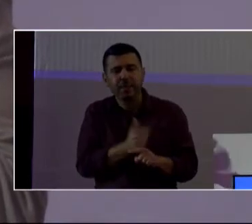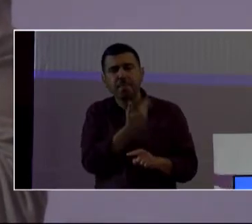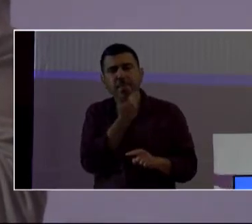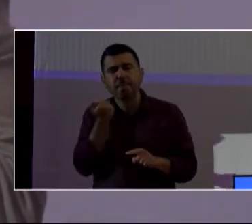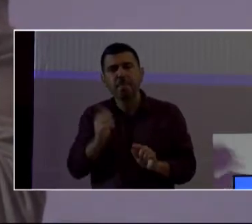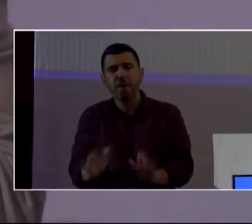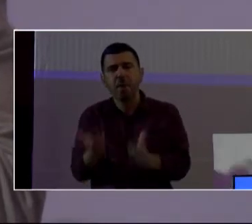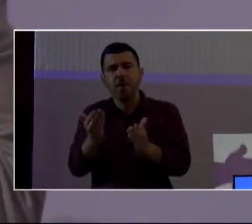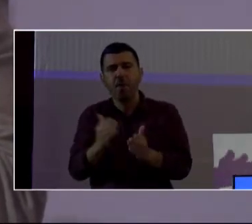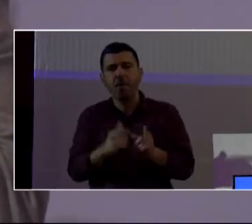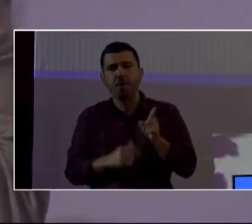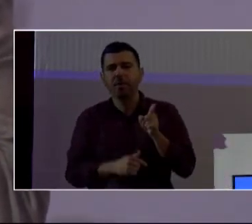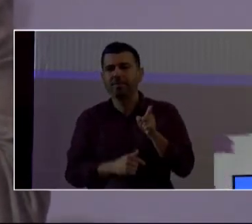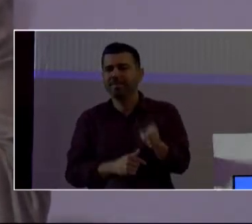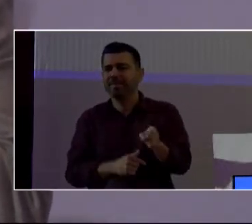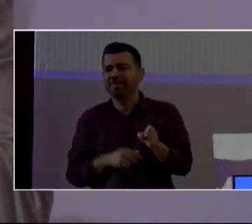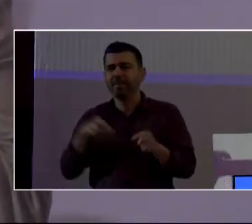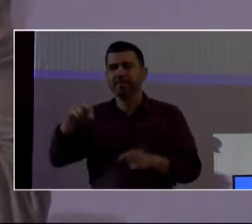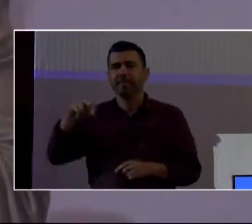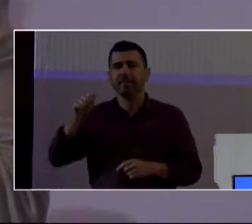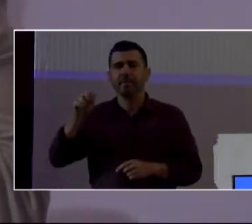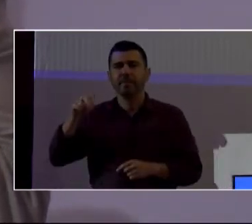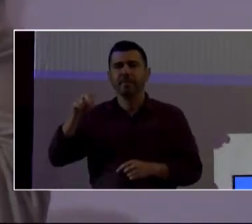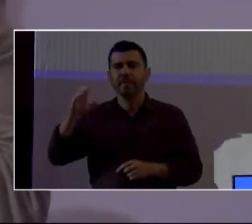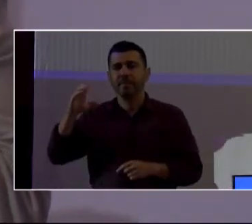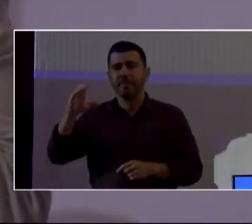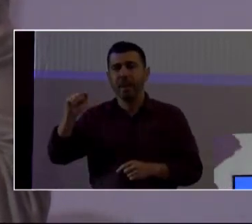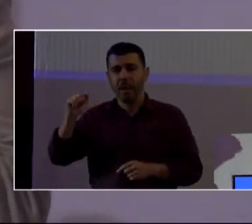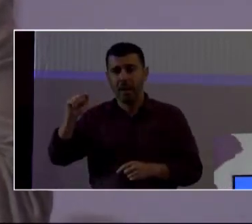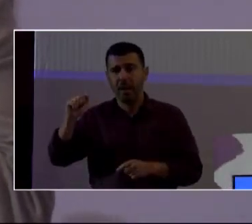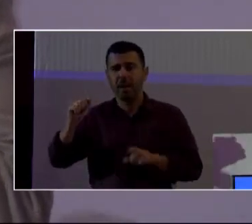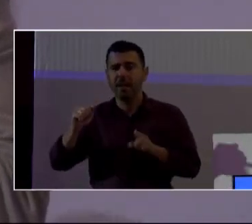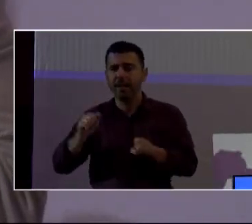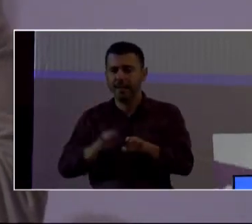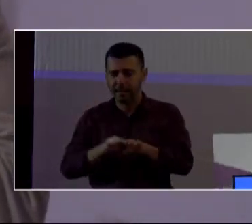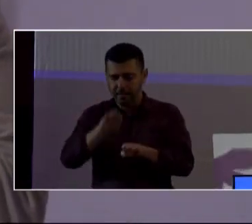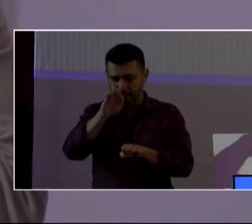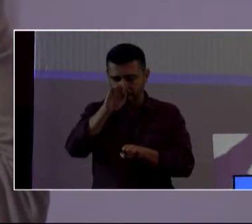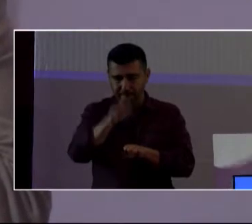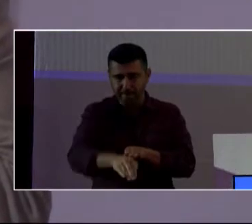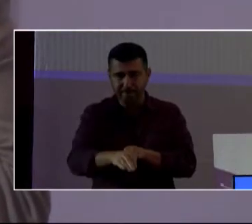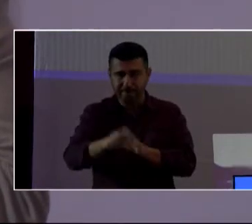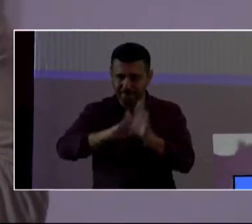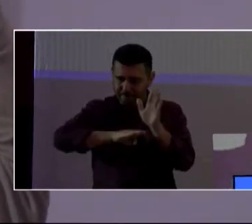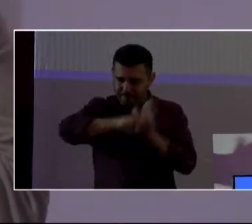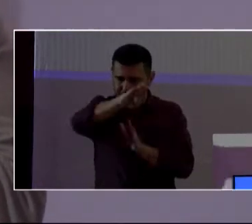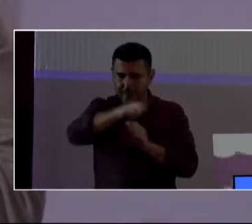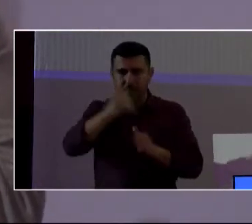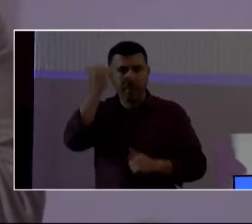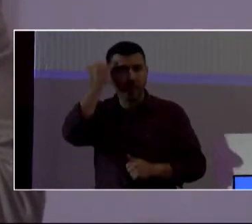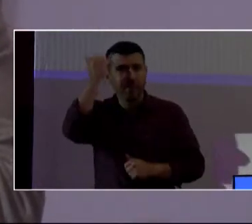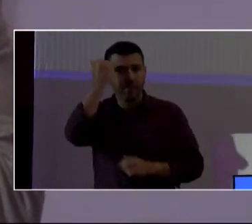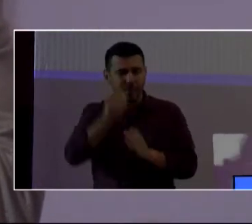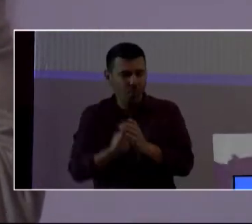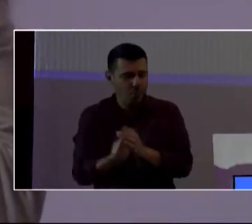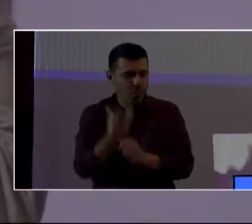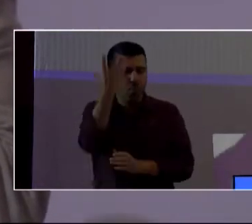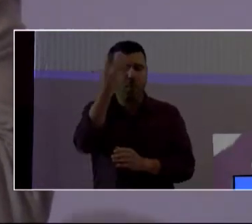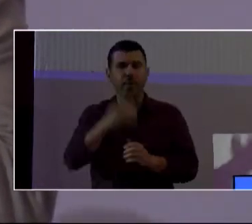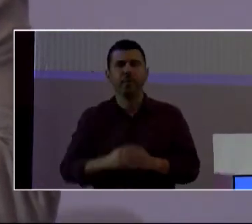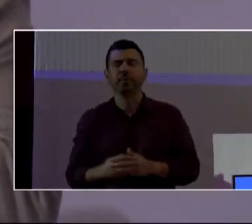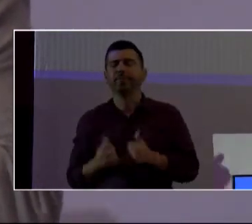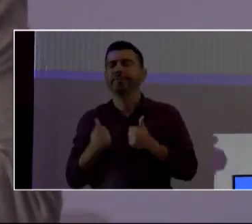organización Panaca que dar este paso adelante, y que fue muy novedoso y que fue muy arrojado de pronto en el